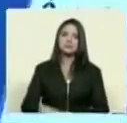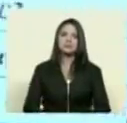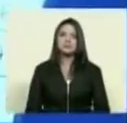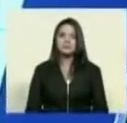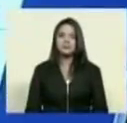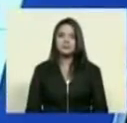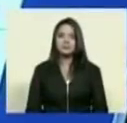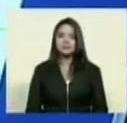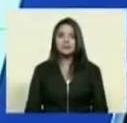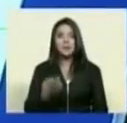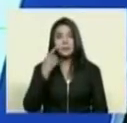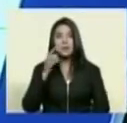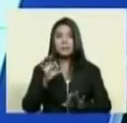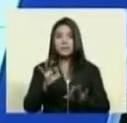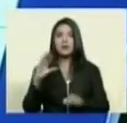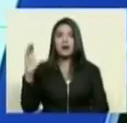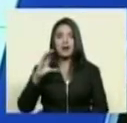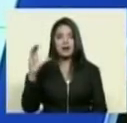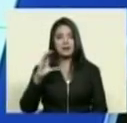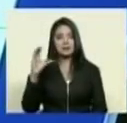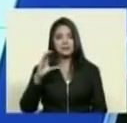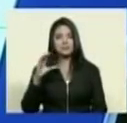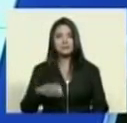Miren el caso de Caracas.